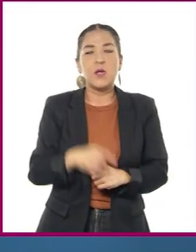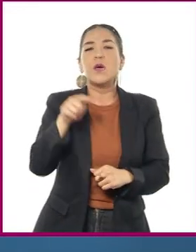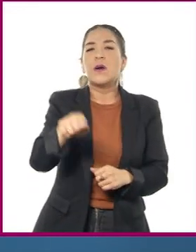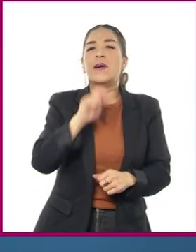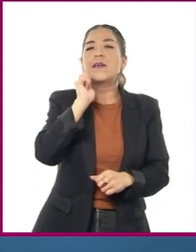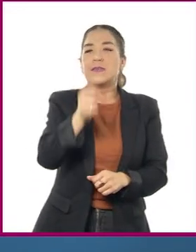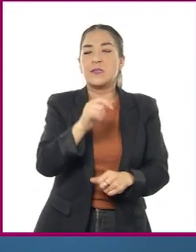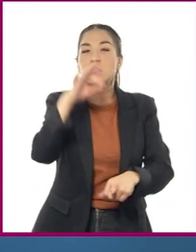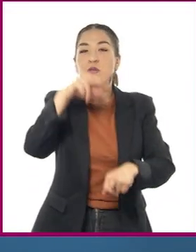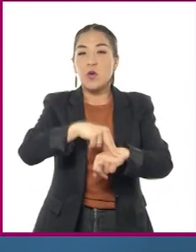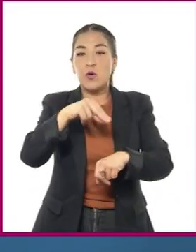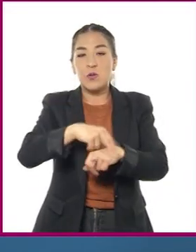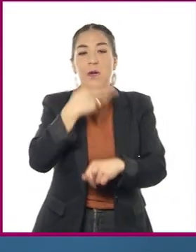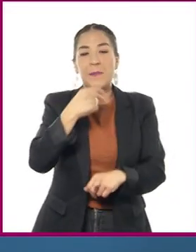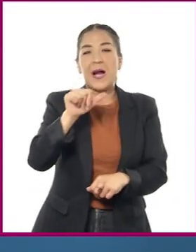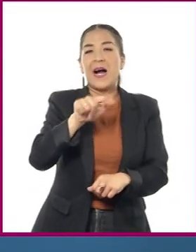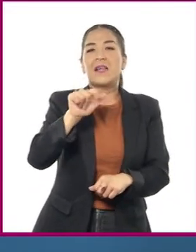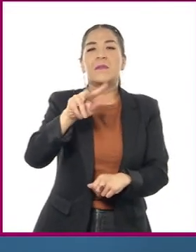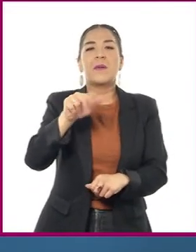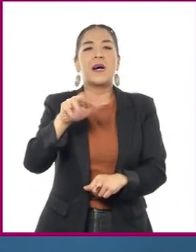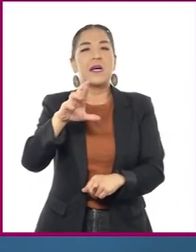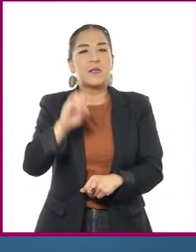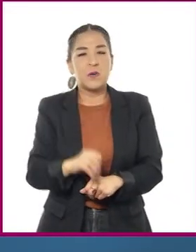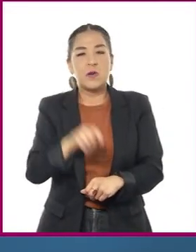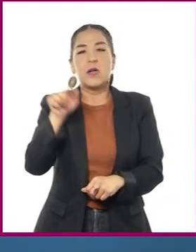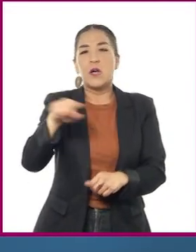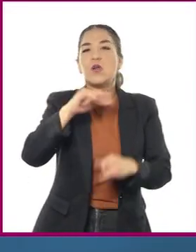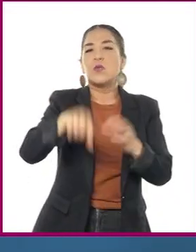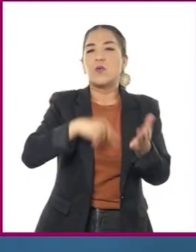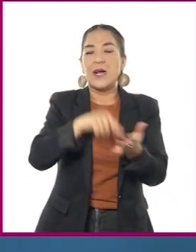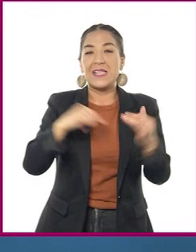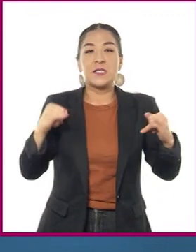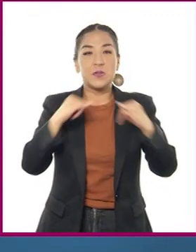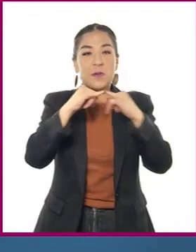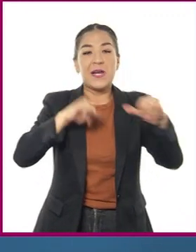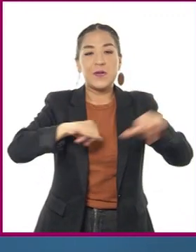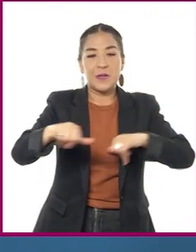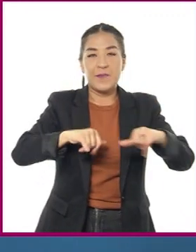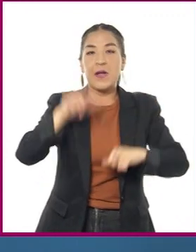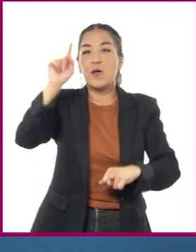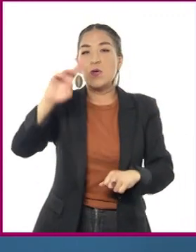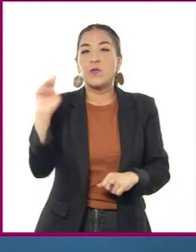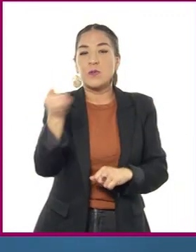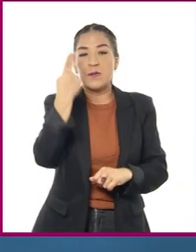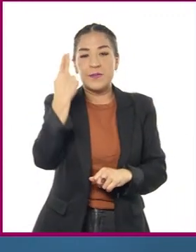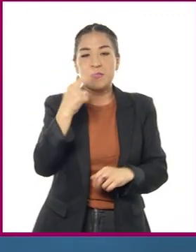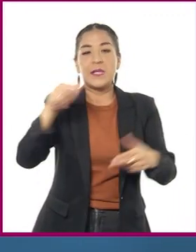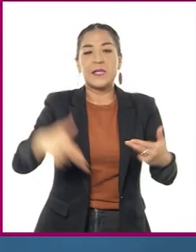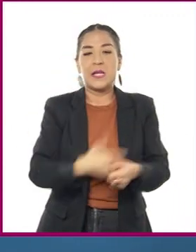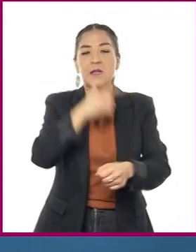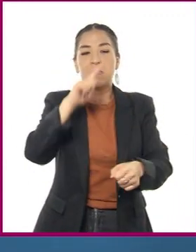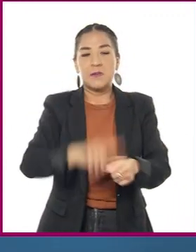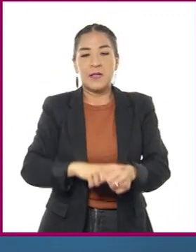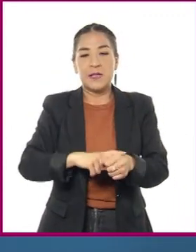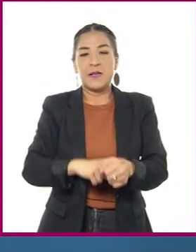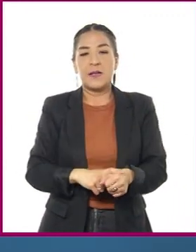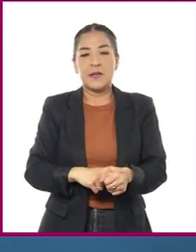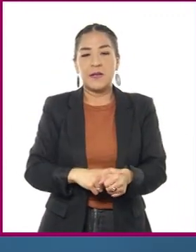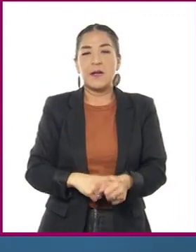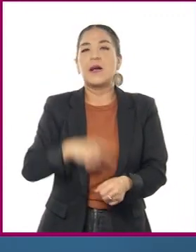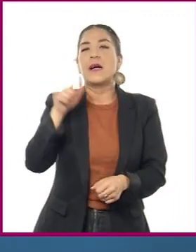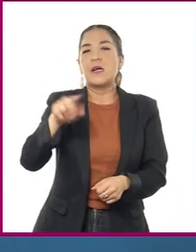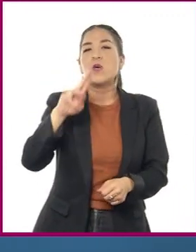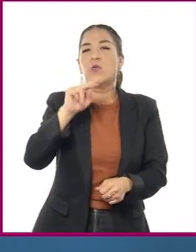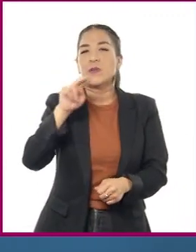que el doctor Álvaro Sánchez Crispín, del Instituto de Geografía de la Universidad Nacional Autónoma de